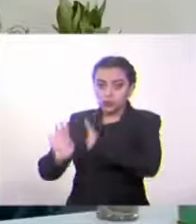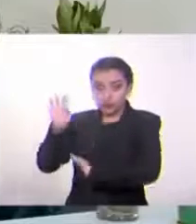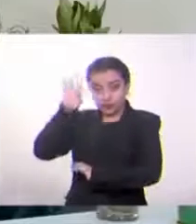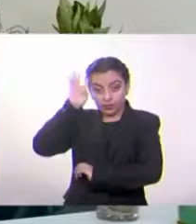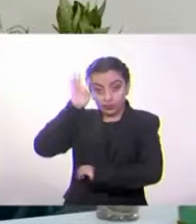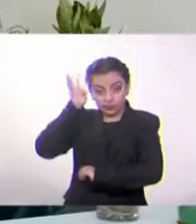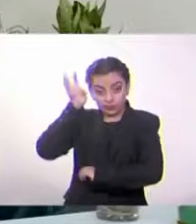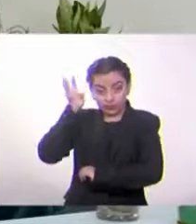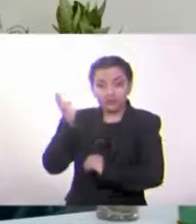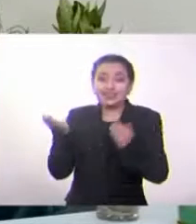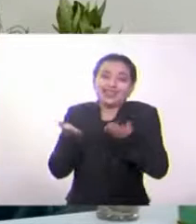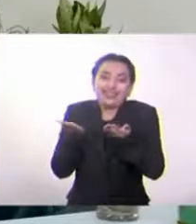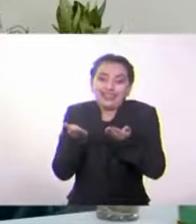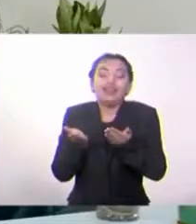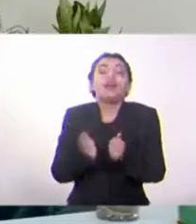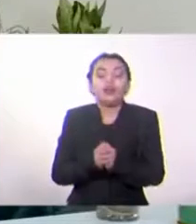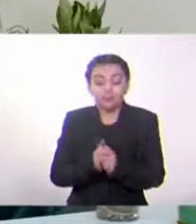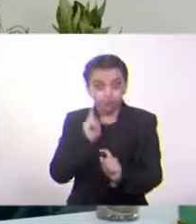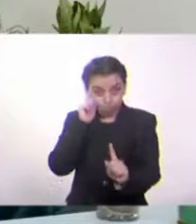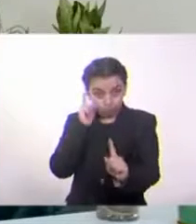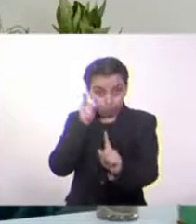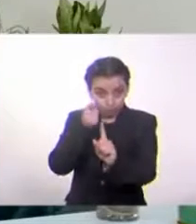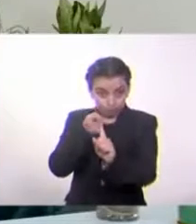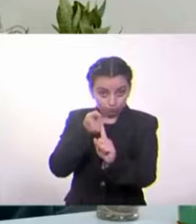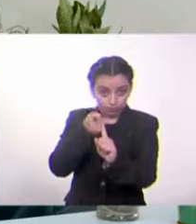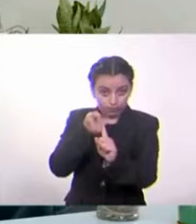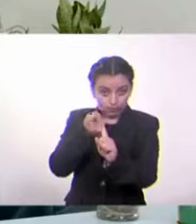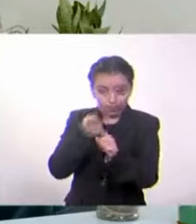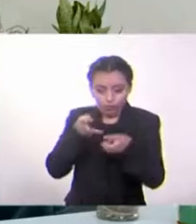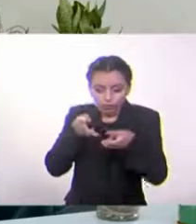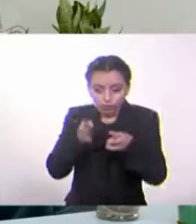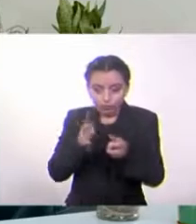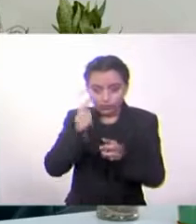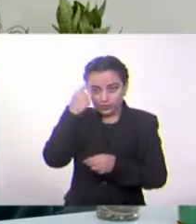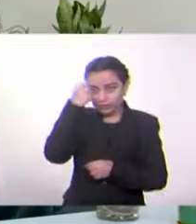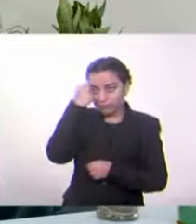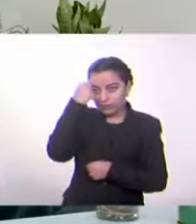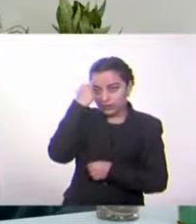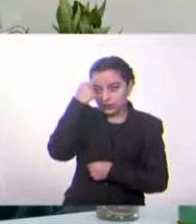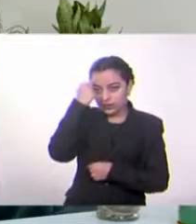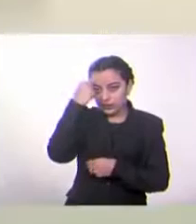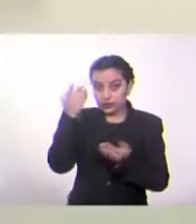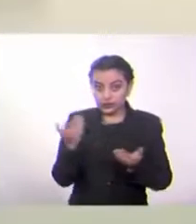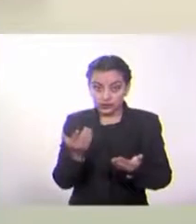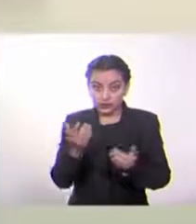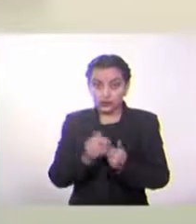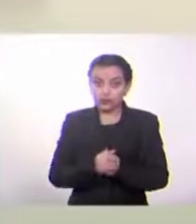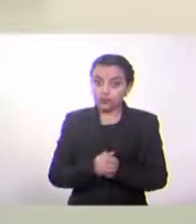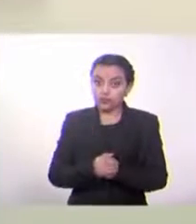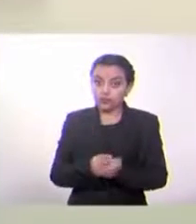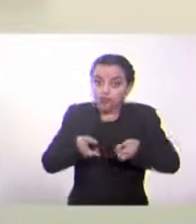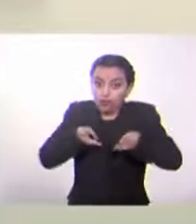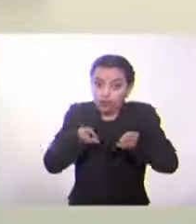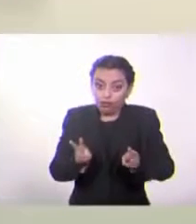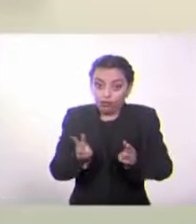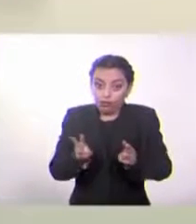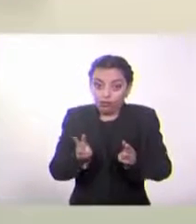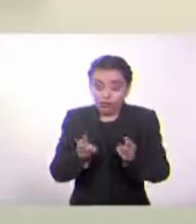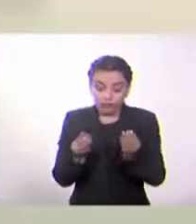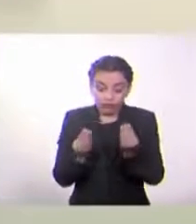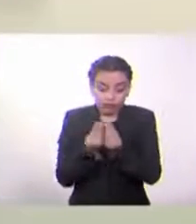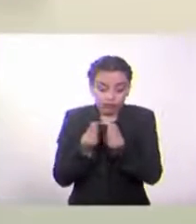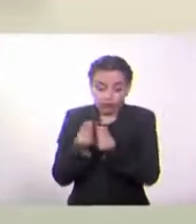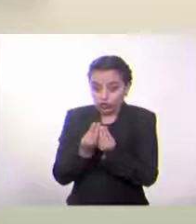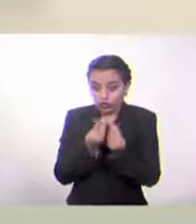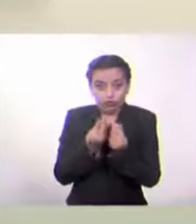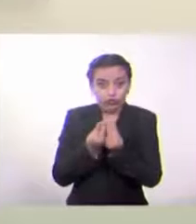que pretende es dar a conocer una forma de pensar, y esto es una forma de pensar de una sociedad en un